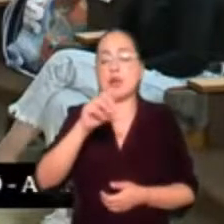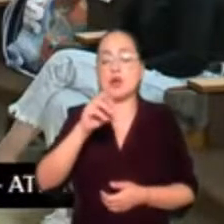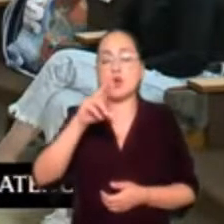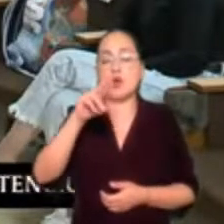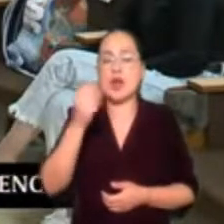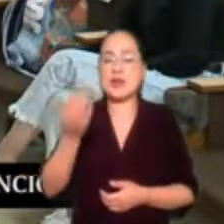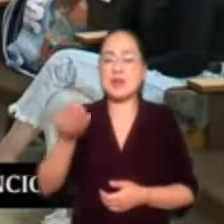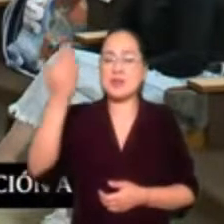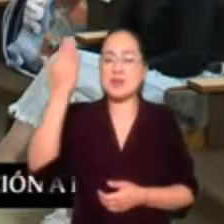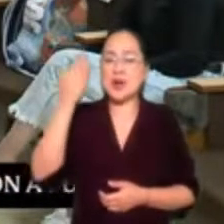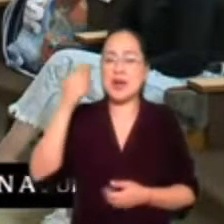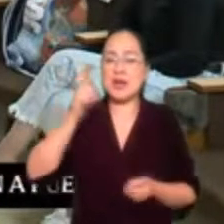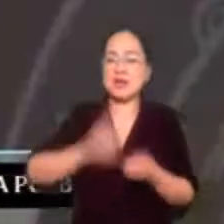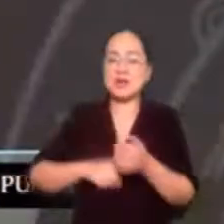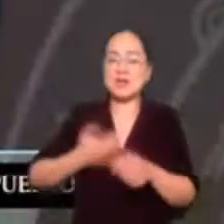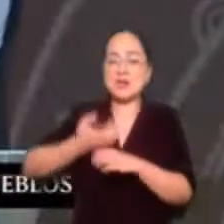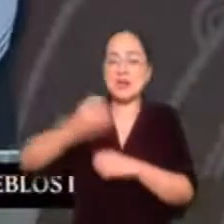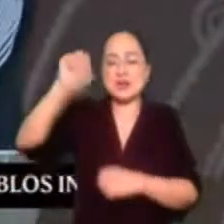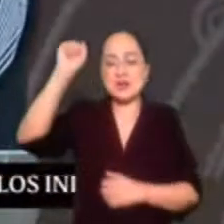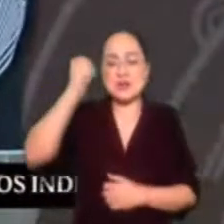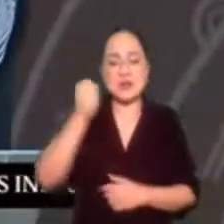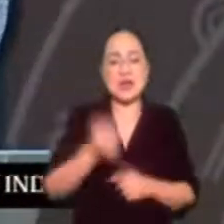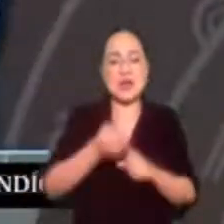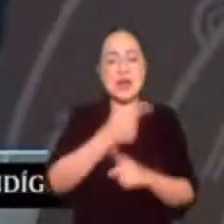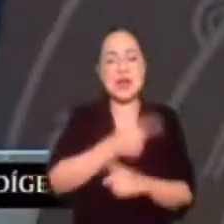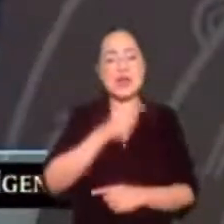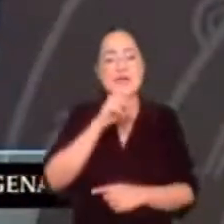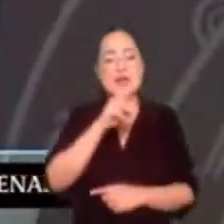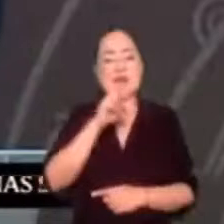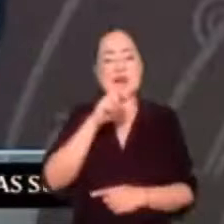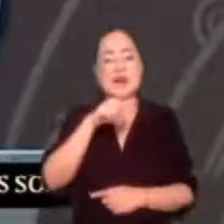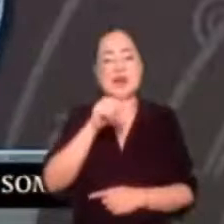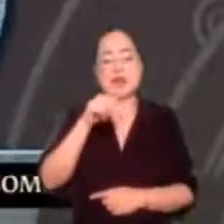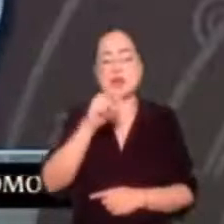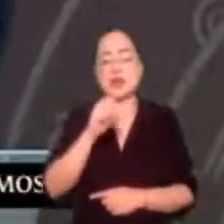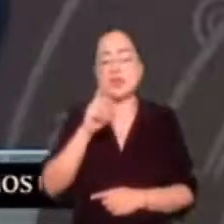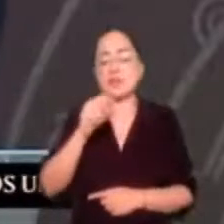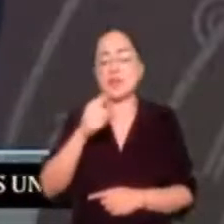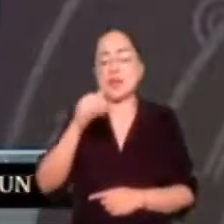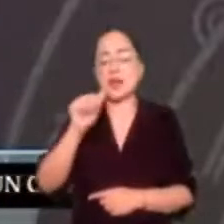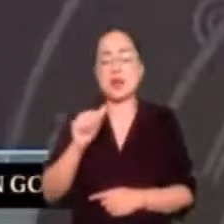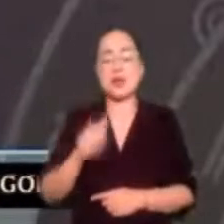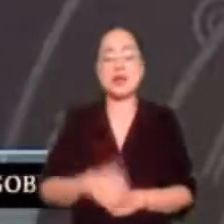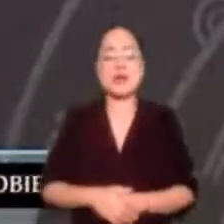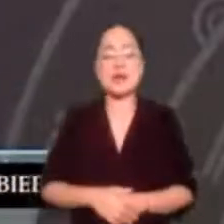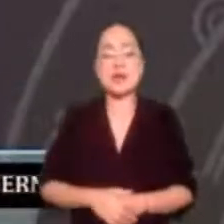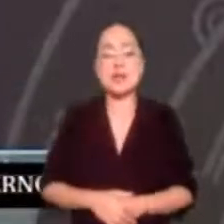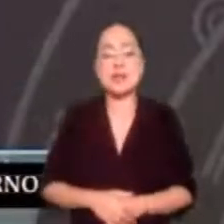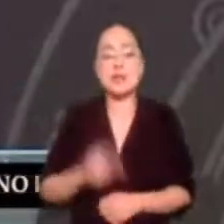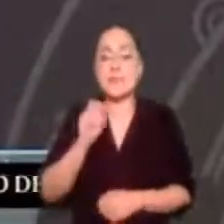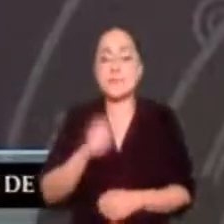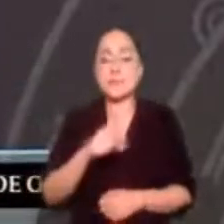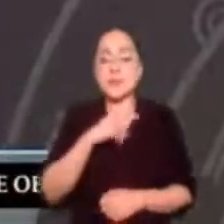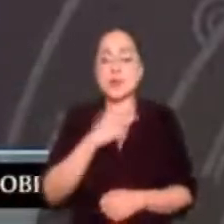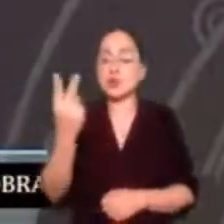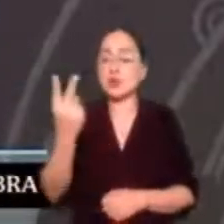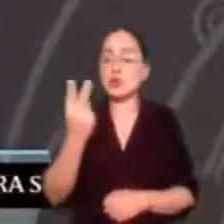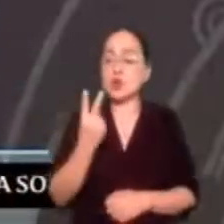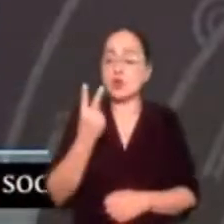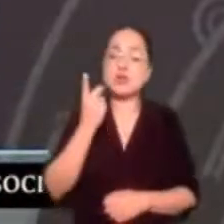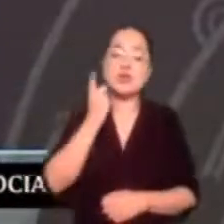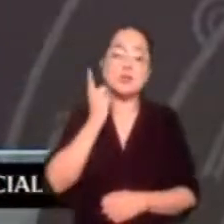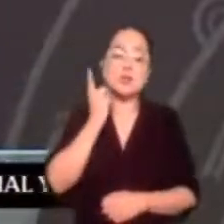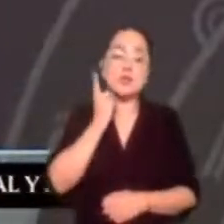Estado, con Renato Vega. Y participaban dos diputados, uno que era